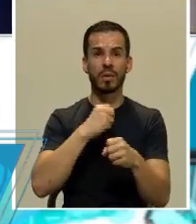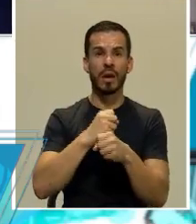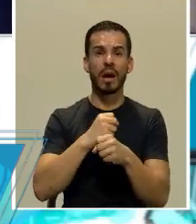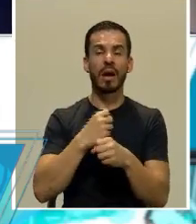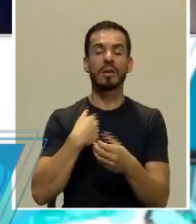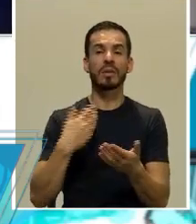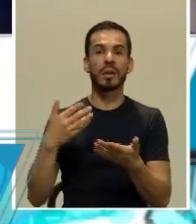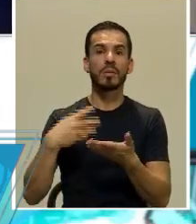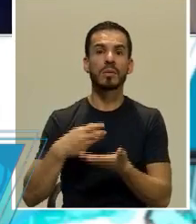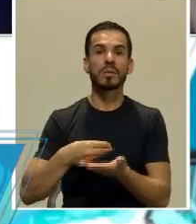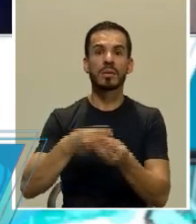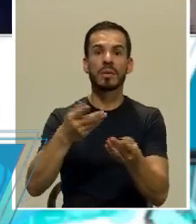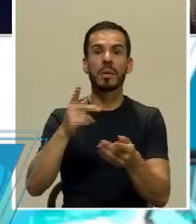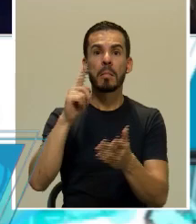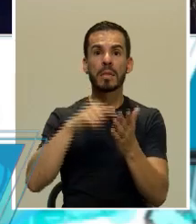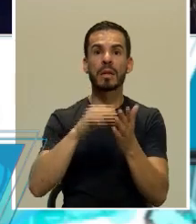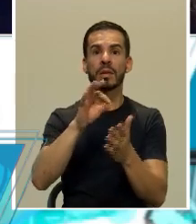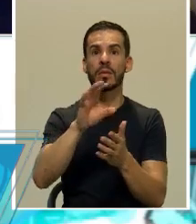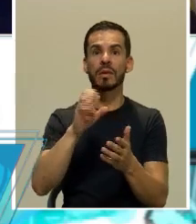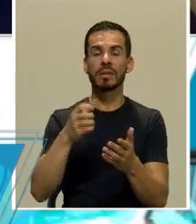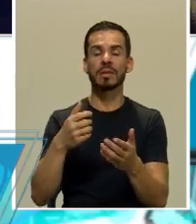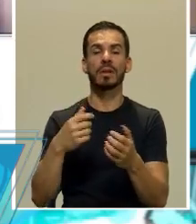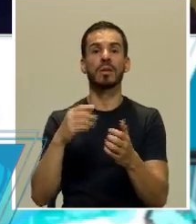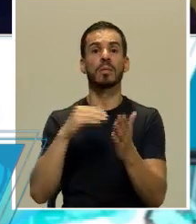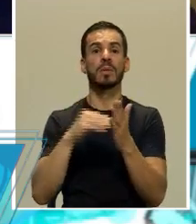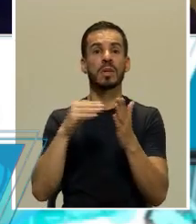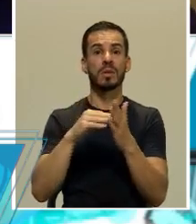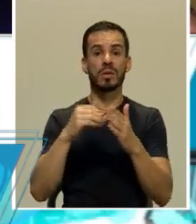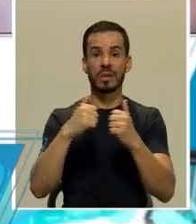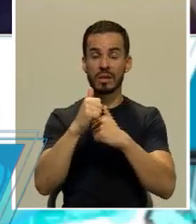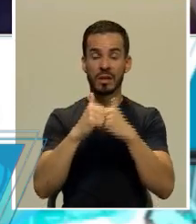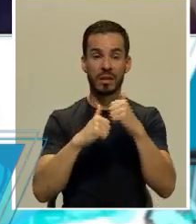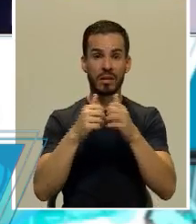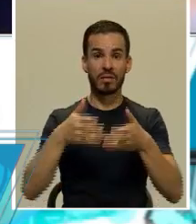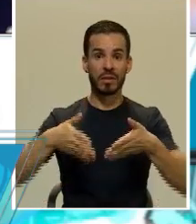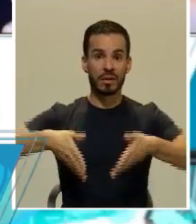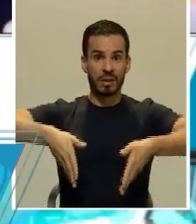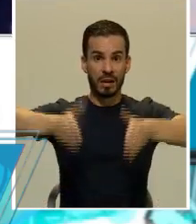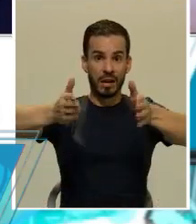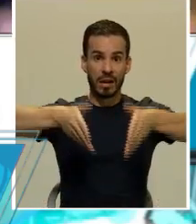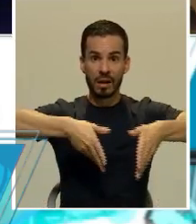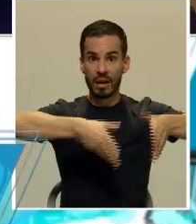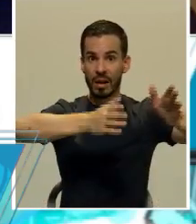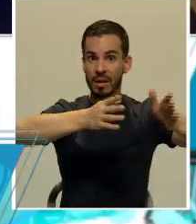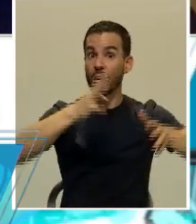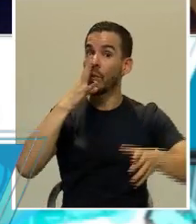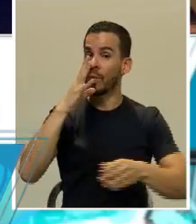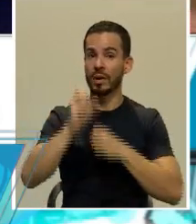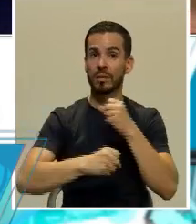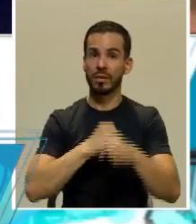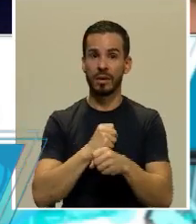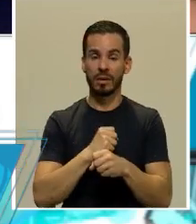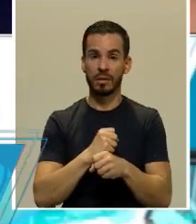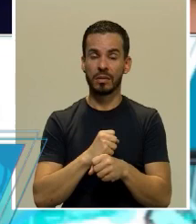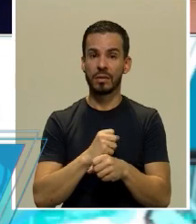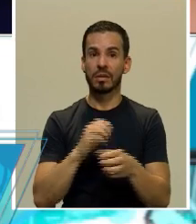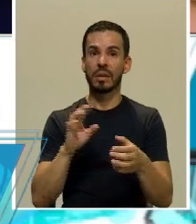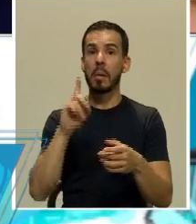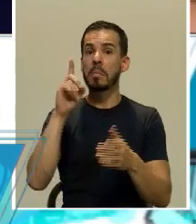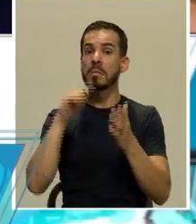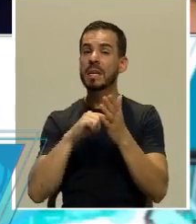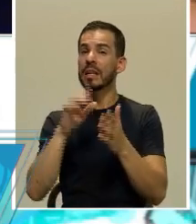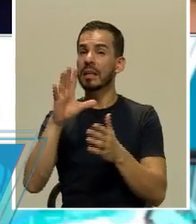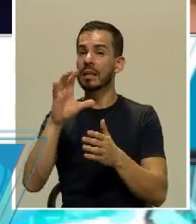estamos invirtiendo 1.900 millones en infraestructura de carretera, en 4 años. Estamos hablando